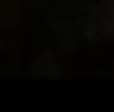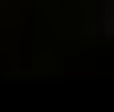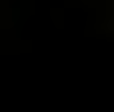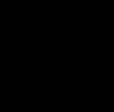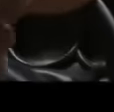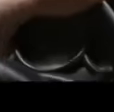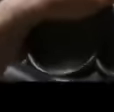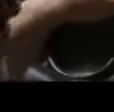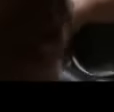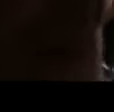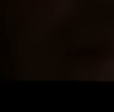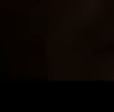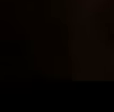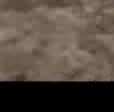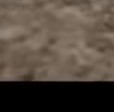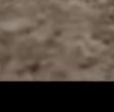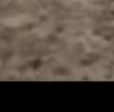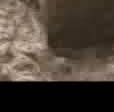y